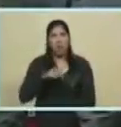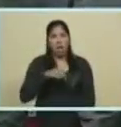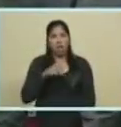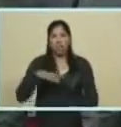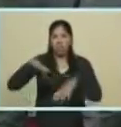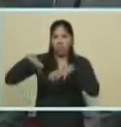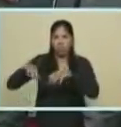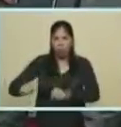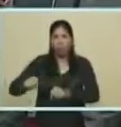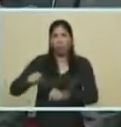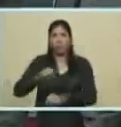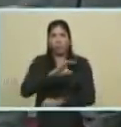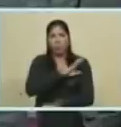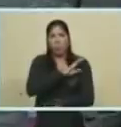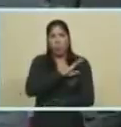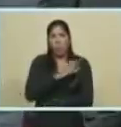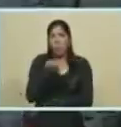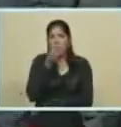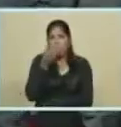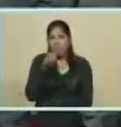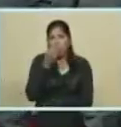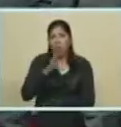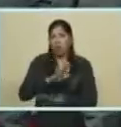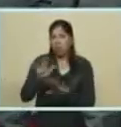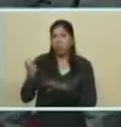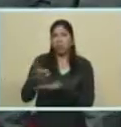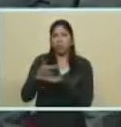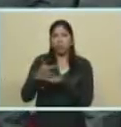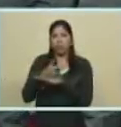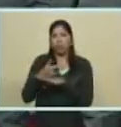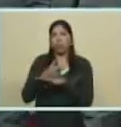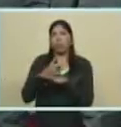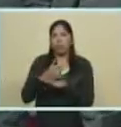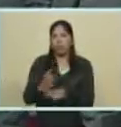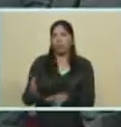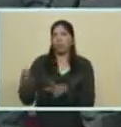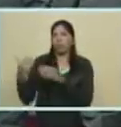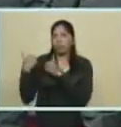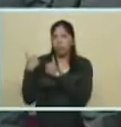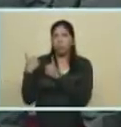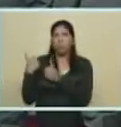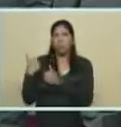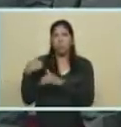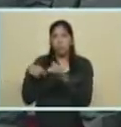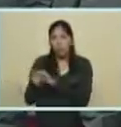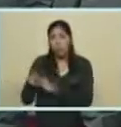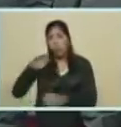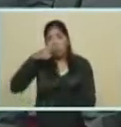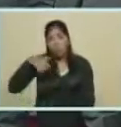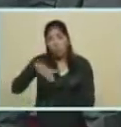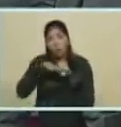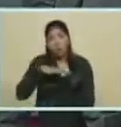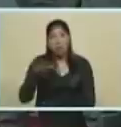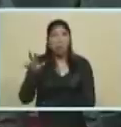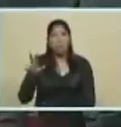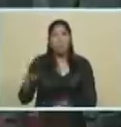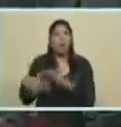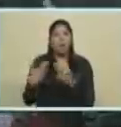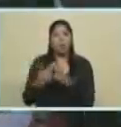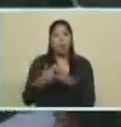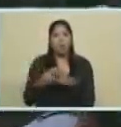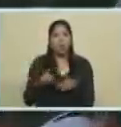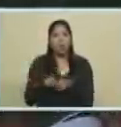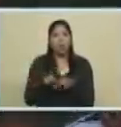palacio presidencial y se hizo gobierno y se hizo poder. Y el pueblo entró a este palacio para no salir nunca